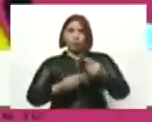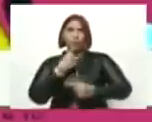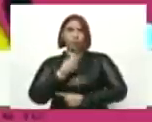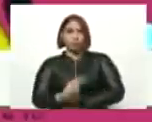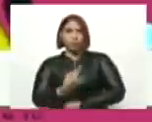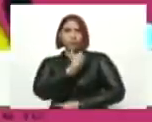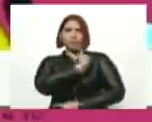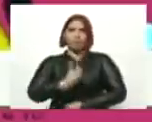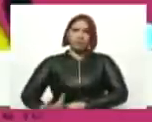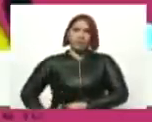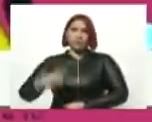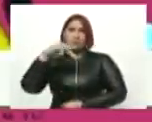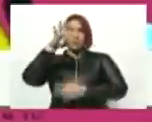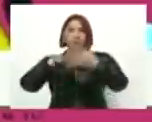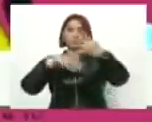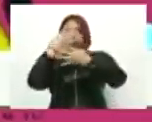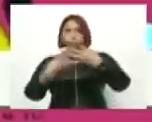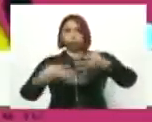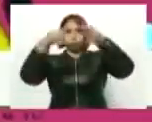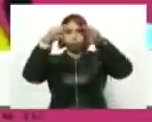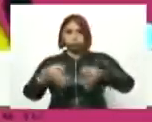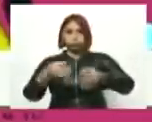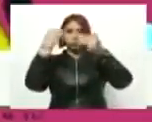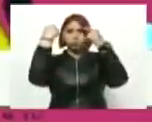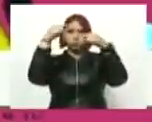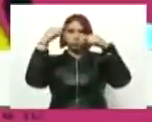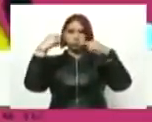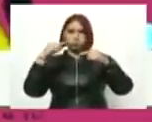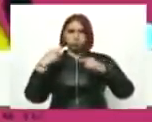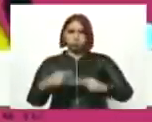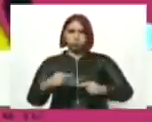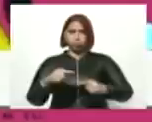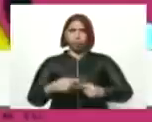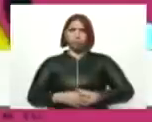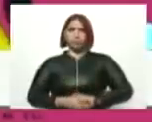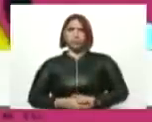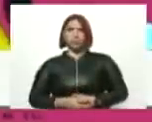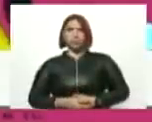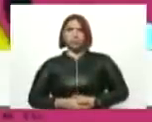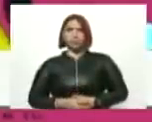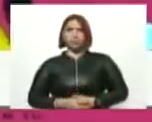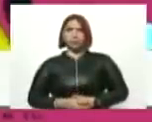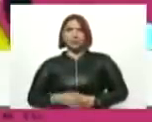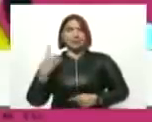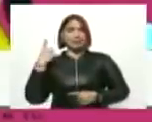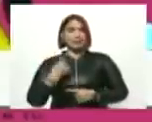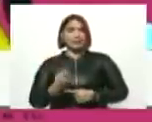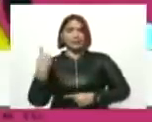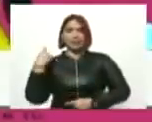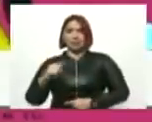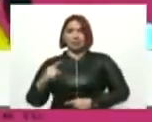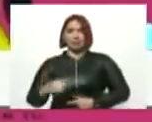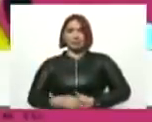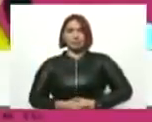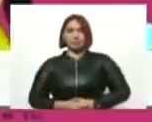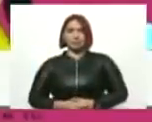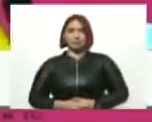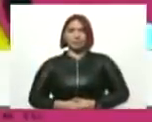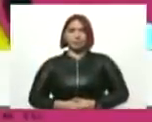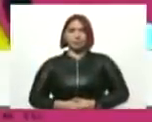presidente la agenda concreta de acción, la AK, que debe tener su